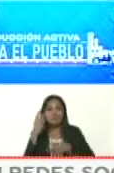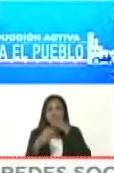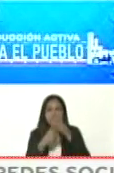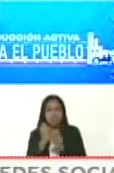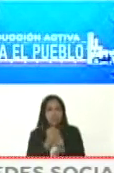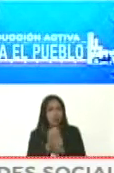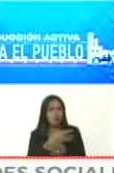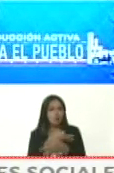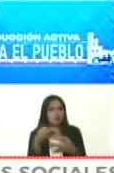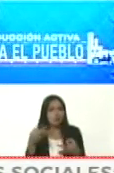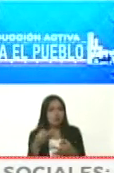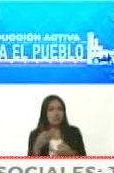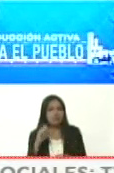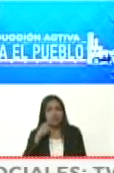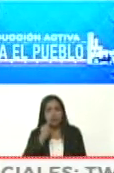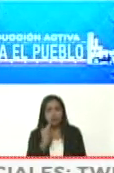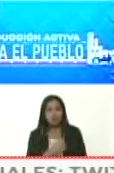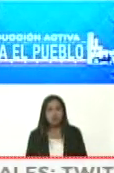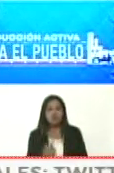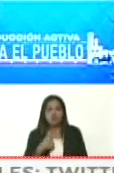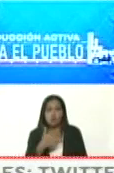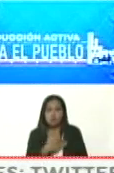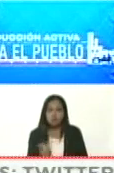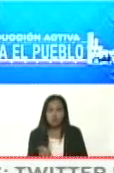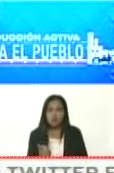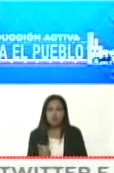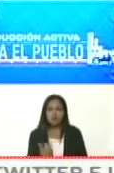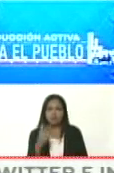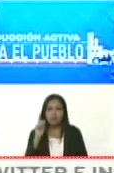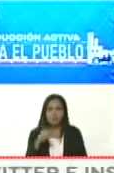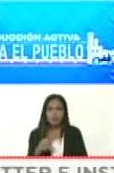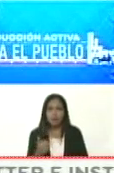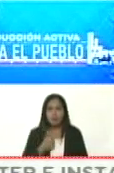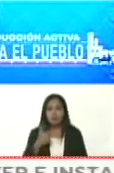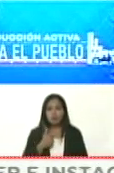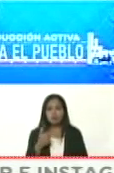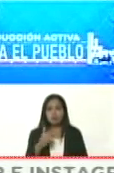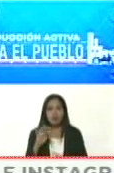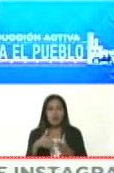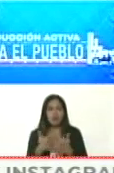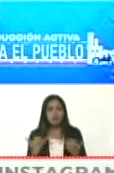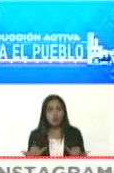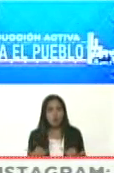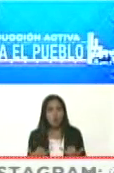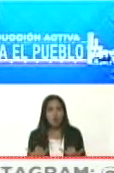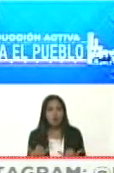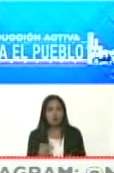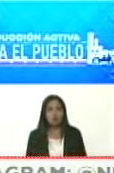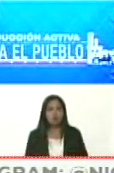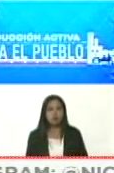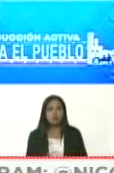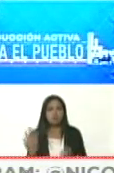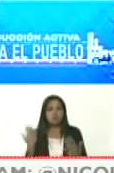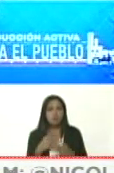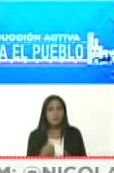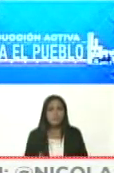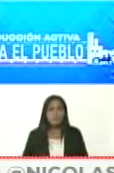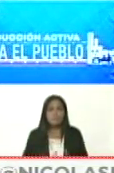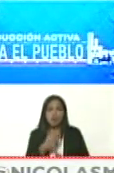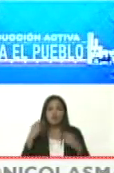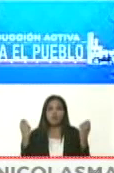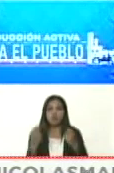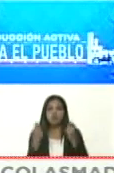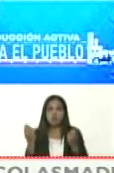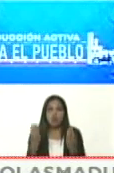trabajo extraordinaria en Rusia. Y yo quisiera aprovechar este momento dado que viene con nuevo empuje de